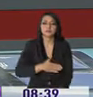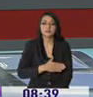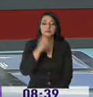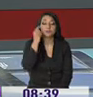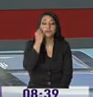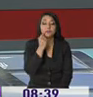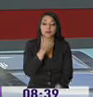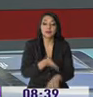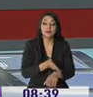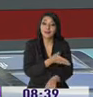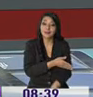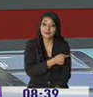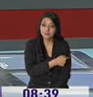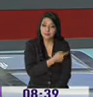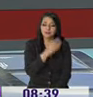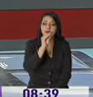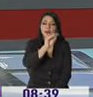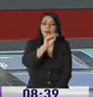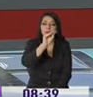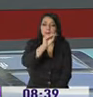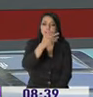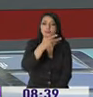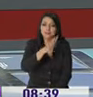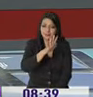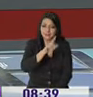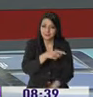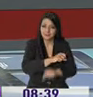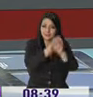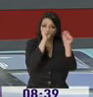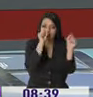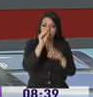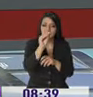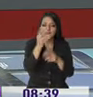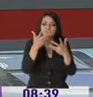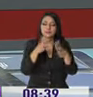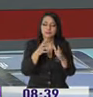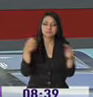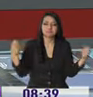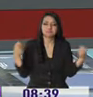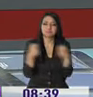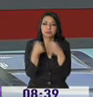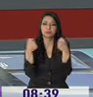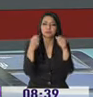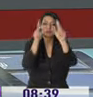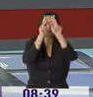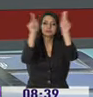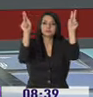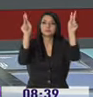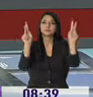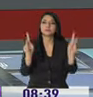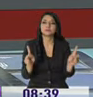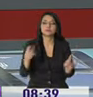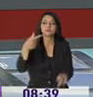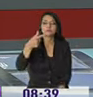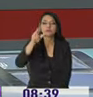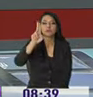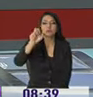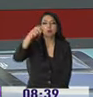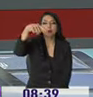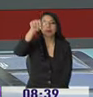desde el primer noticiero, desde el Comercio TV, en la primera emisión, del accidente en el puente de Guápulo, en la avenida de